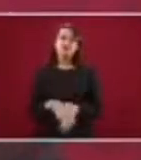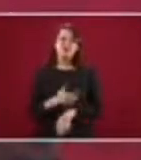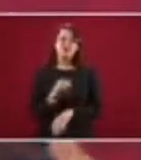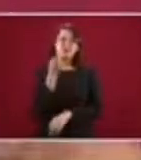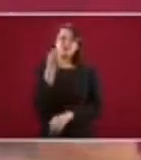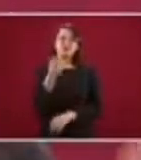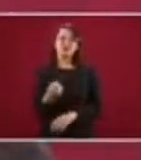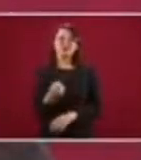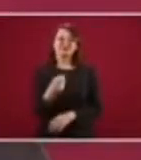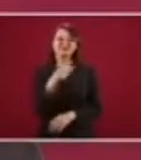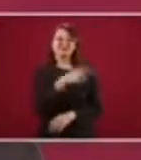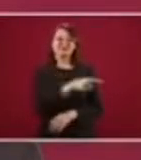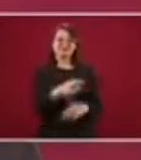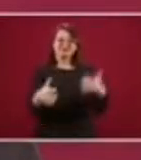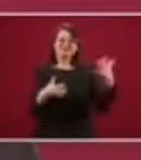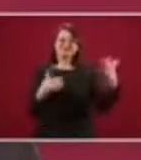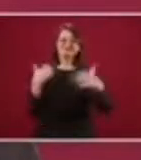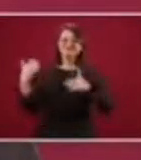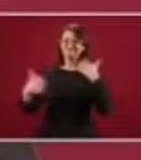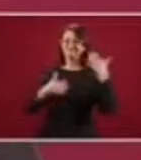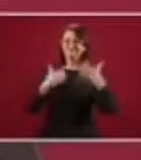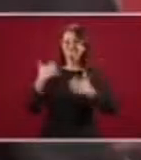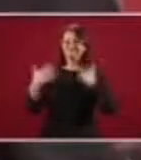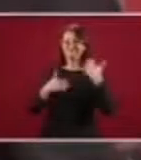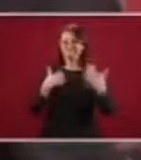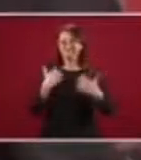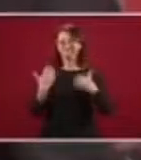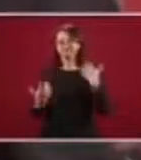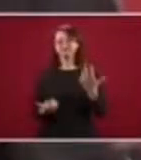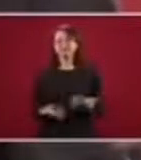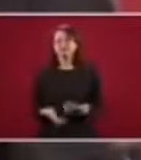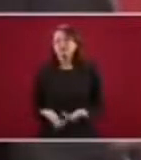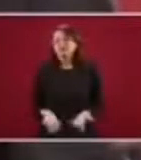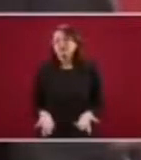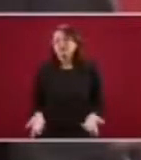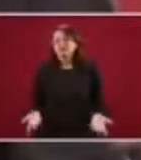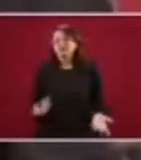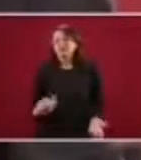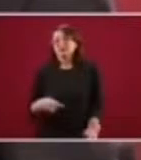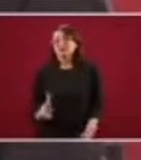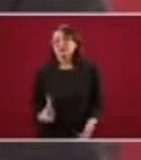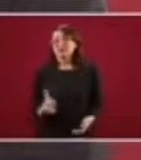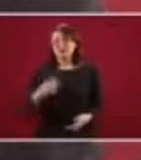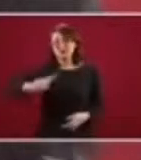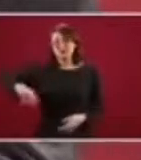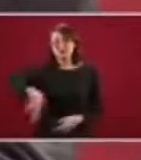eso su actuación pero tenemos que tener paciencia